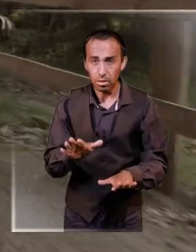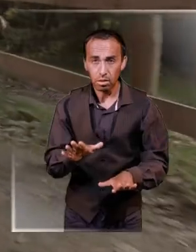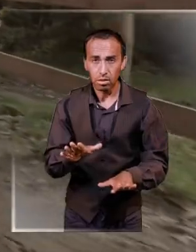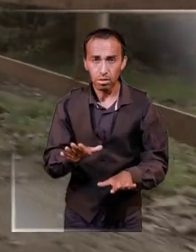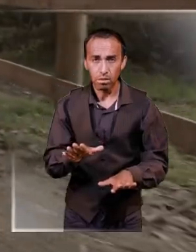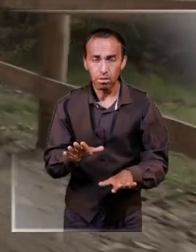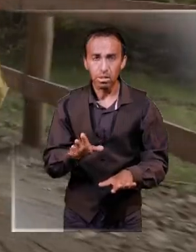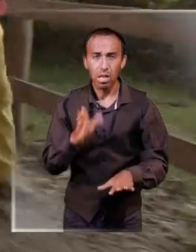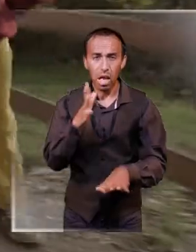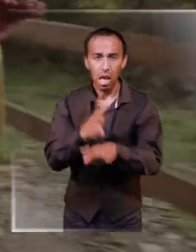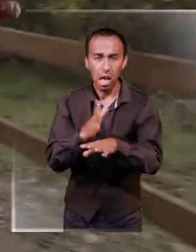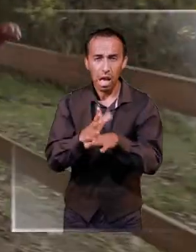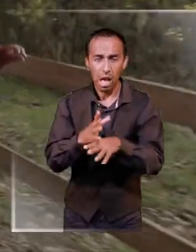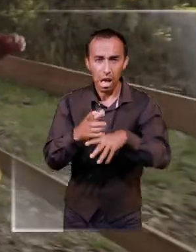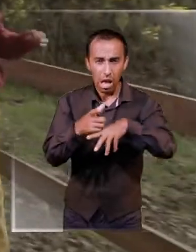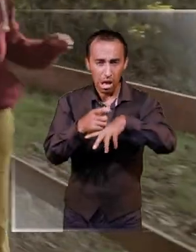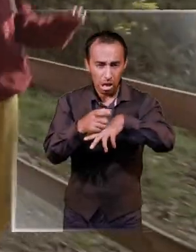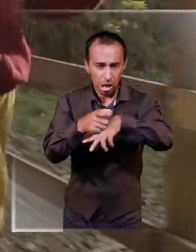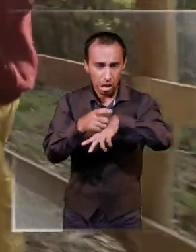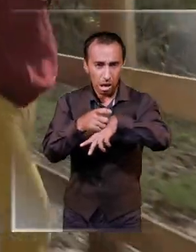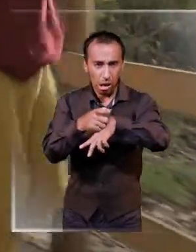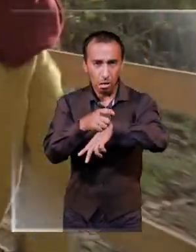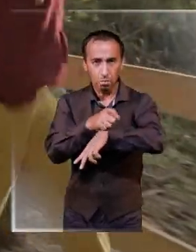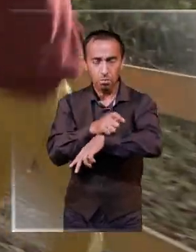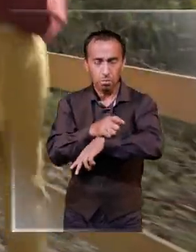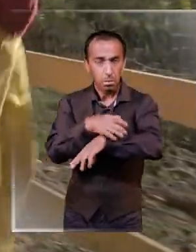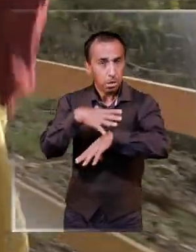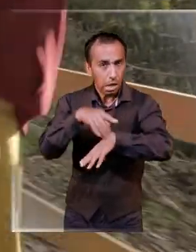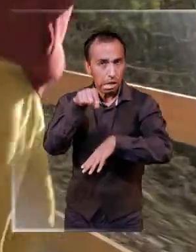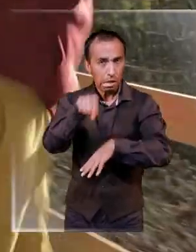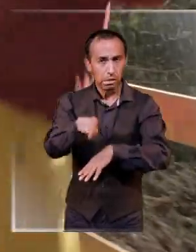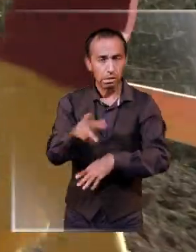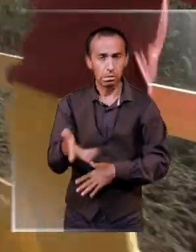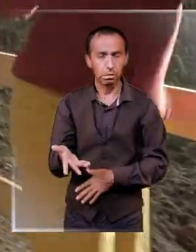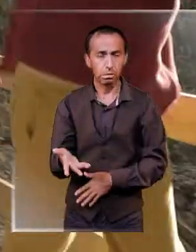¿Están todavía? Parece que no. ¿Se acuerdan que vienen unas calabazas grandes ahí?